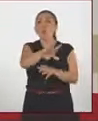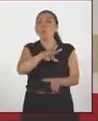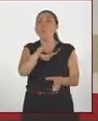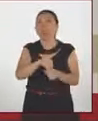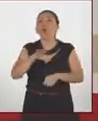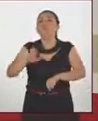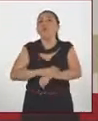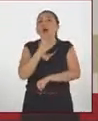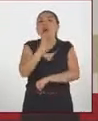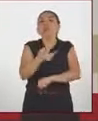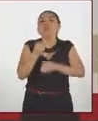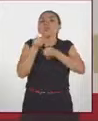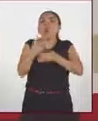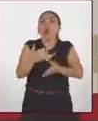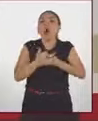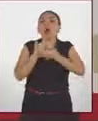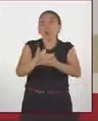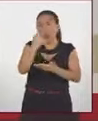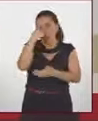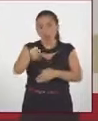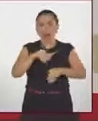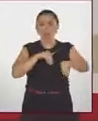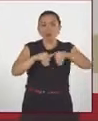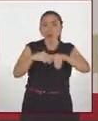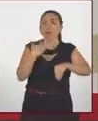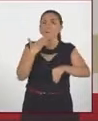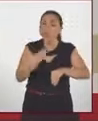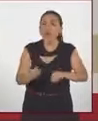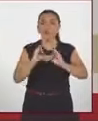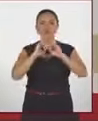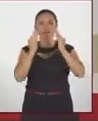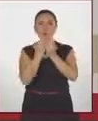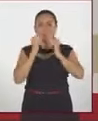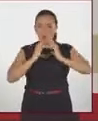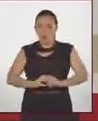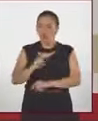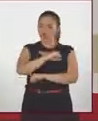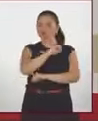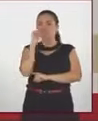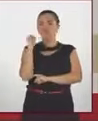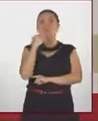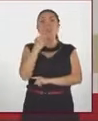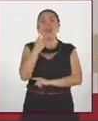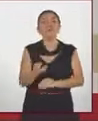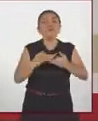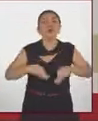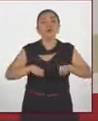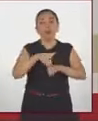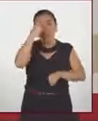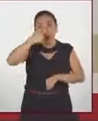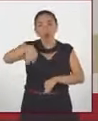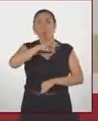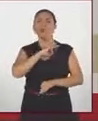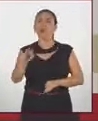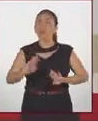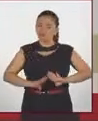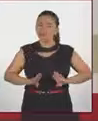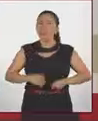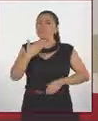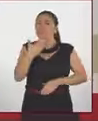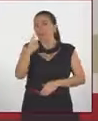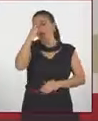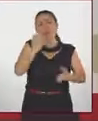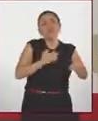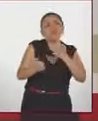que proporciona movimiento, forma y soporte al cuerpo y es clave para mantener un nivel adecuado de